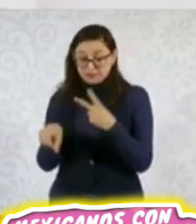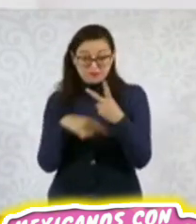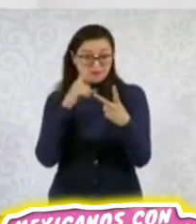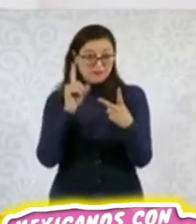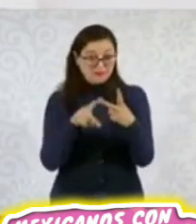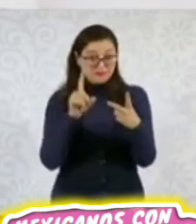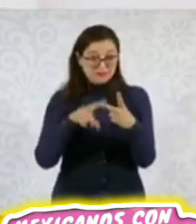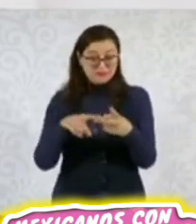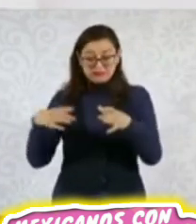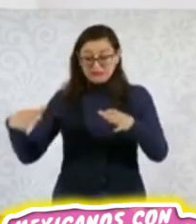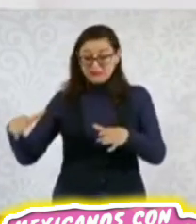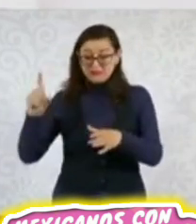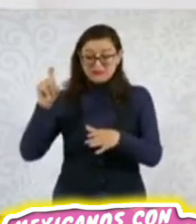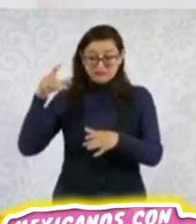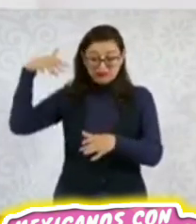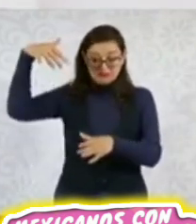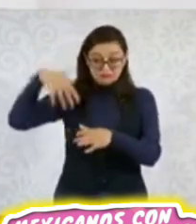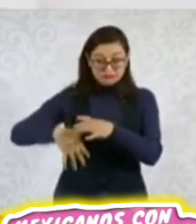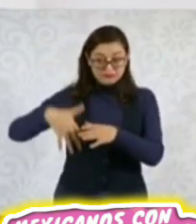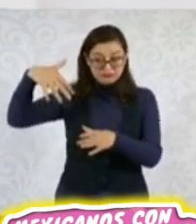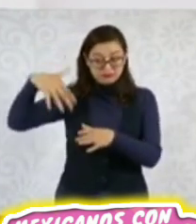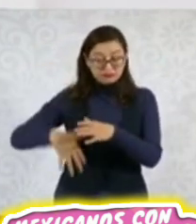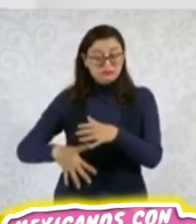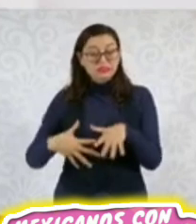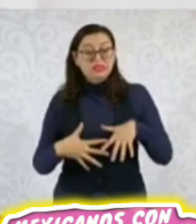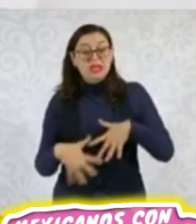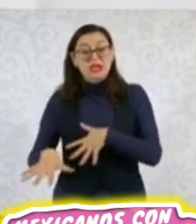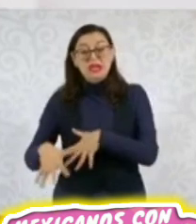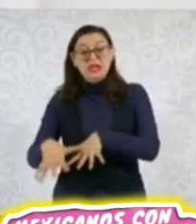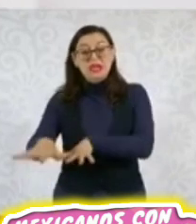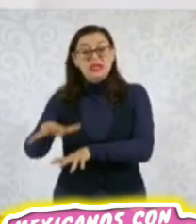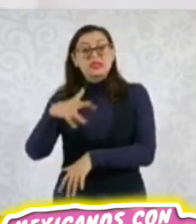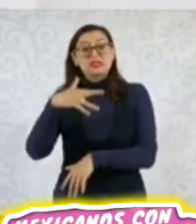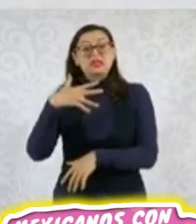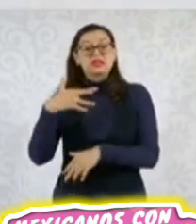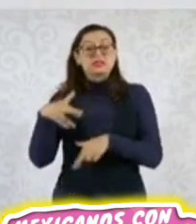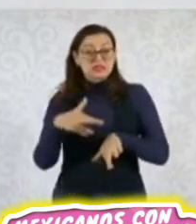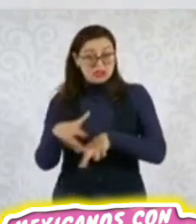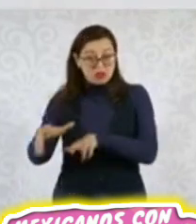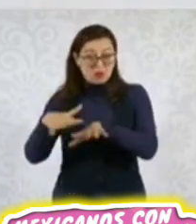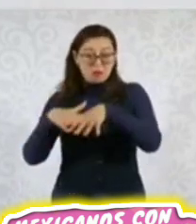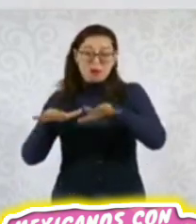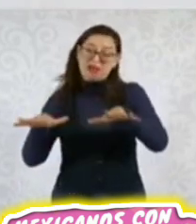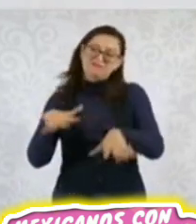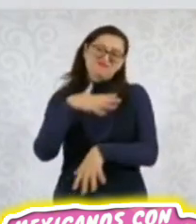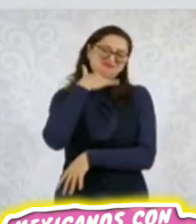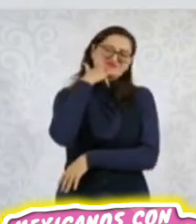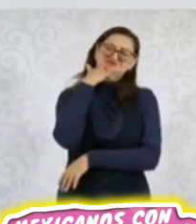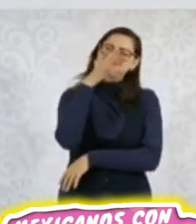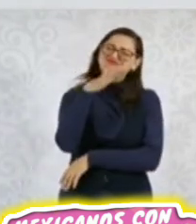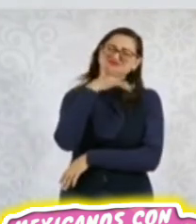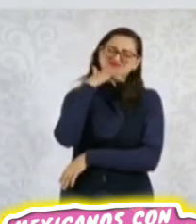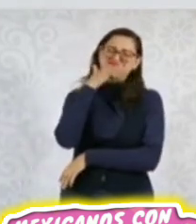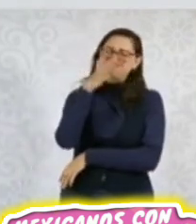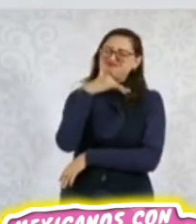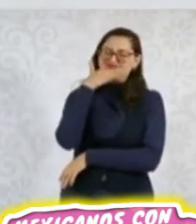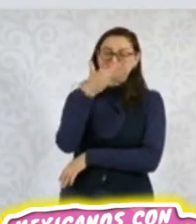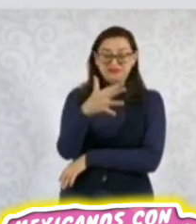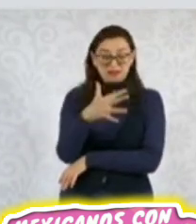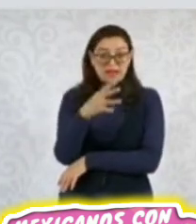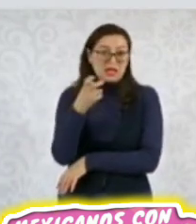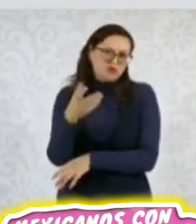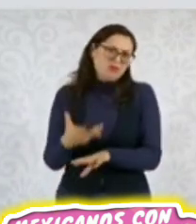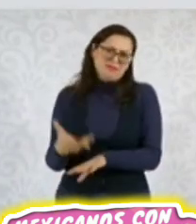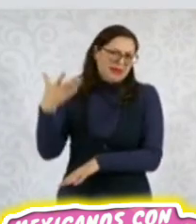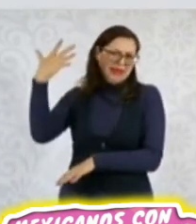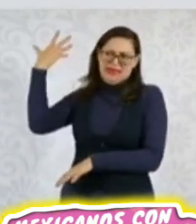drenaje y de la contaminación de los ríos y de la contaminación del mar. Entonces hay un programa, un proyecto que ya inició y el objetivo